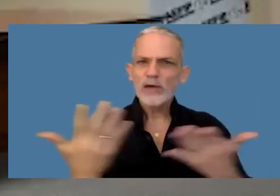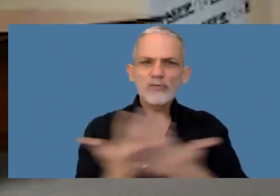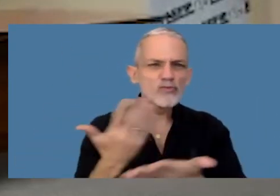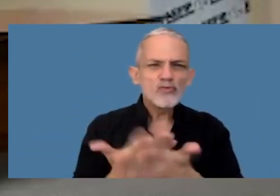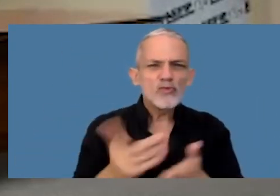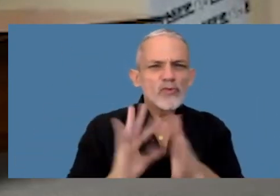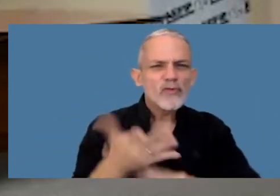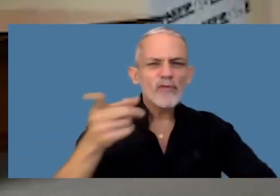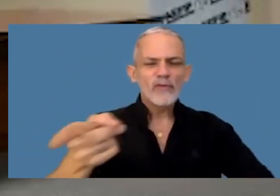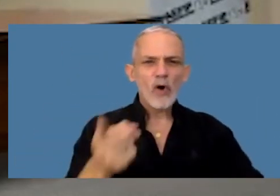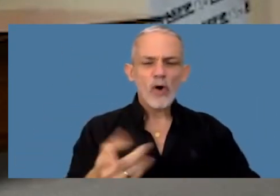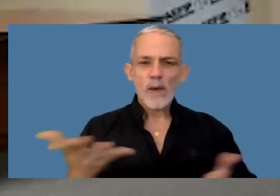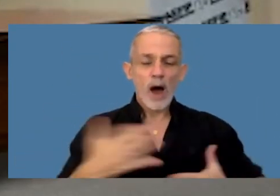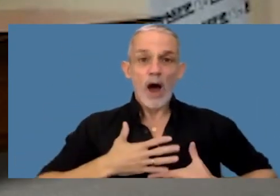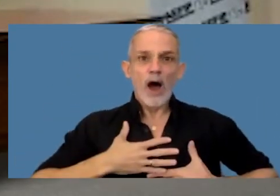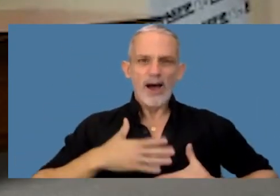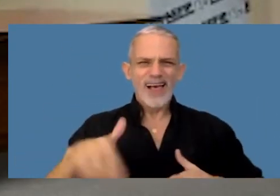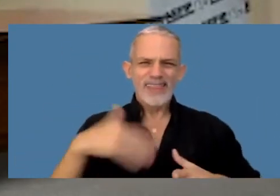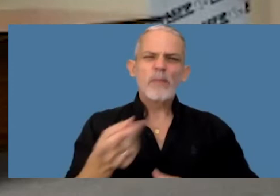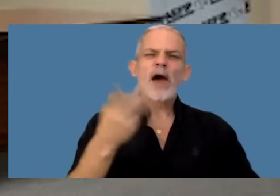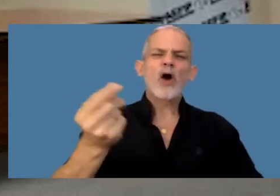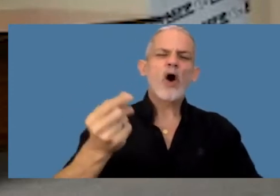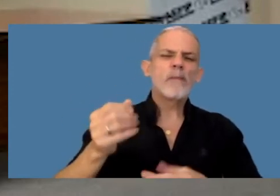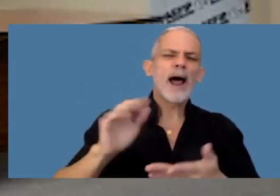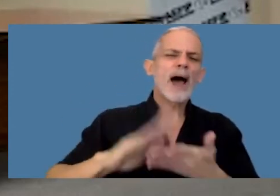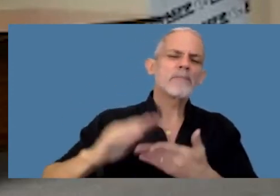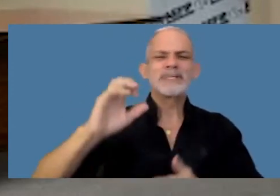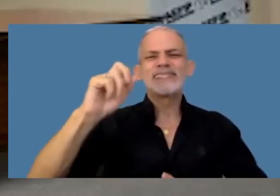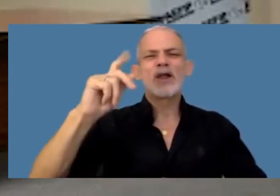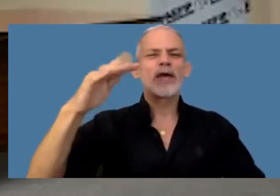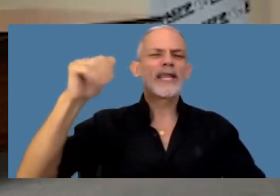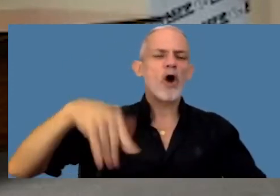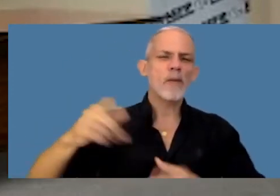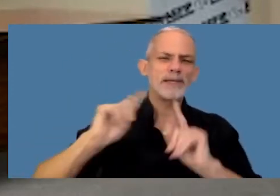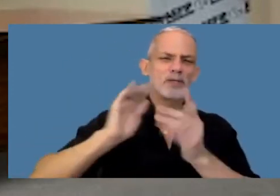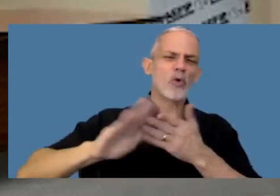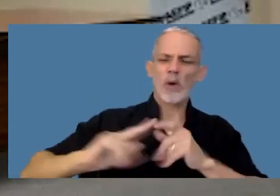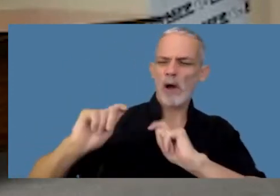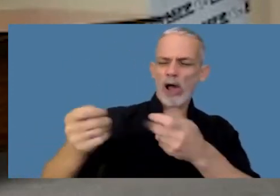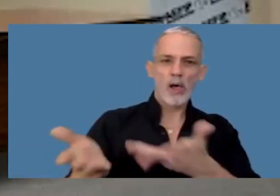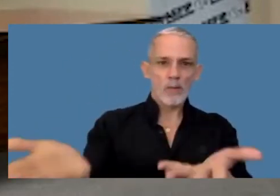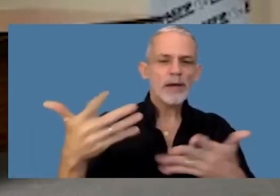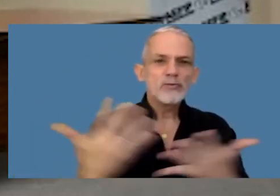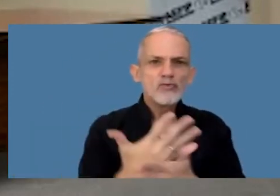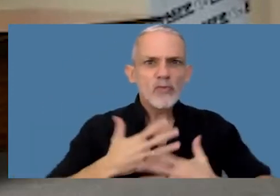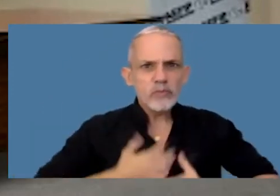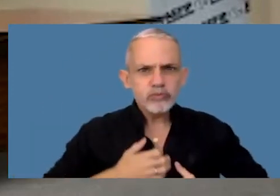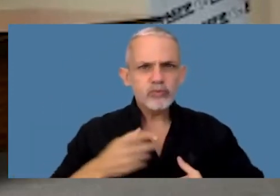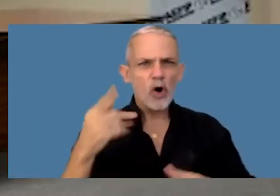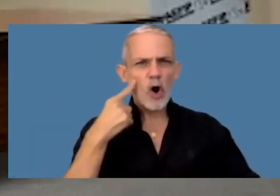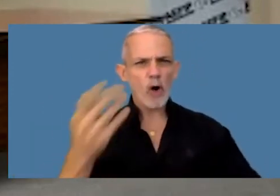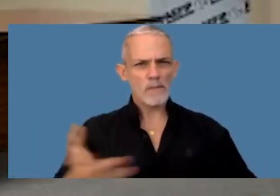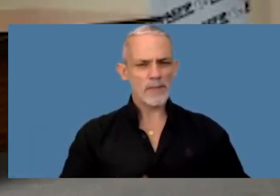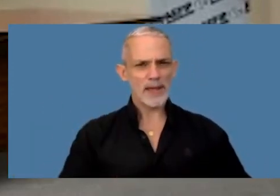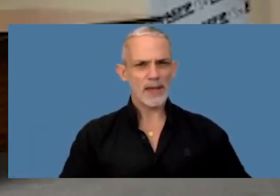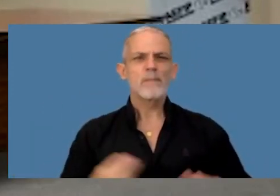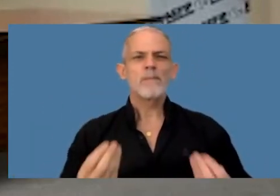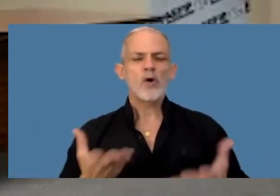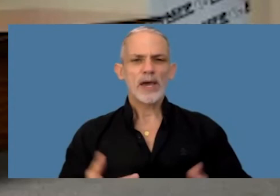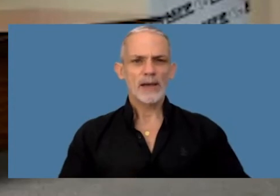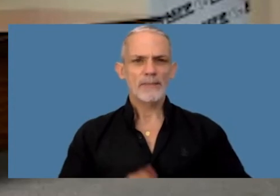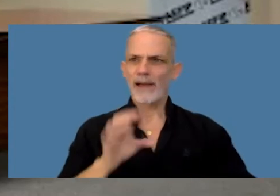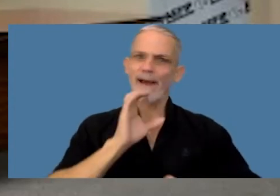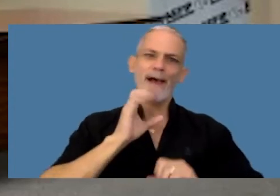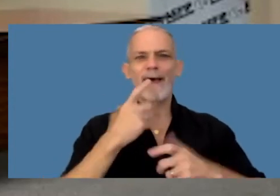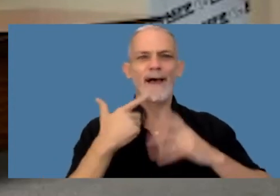forma? Por más que después le compren unos 0 kilómetros. ¿Por qué tiene que padecer esa angustia? Lo peor es que eso